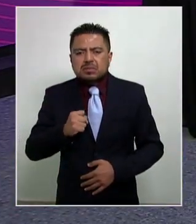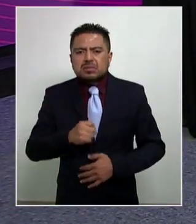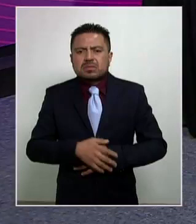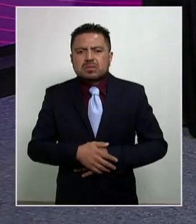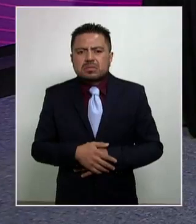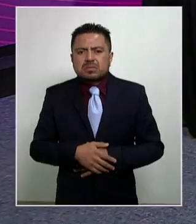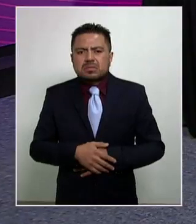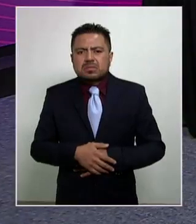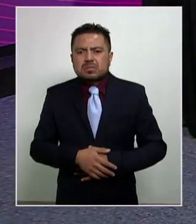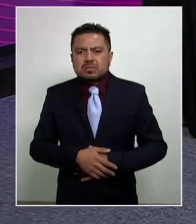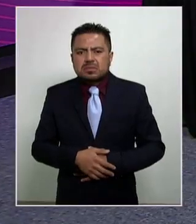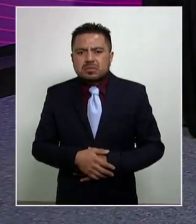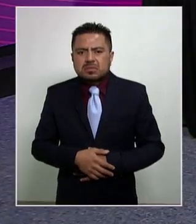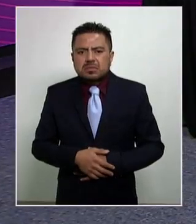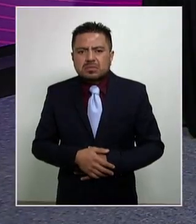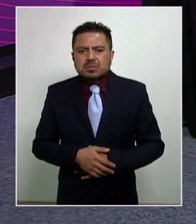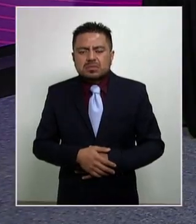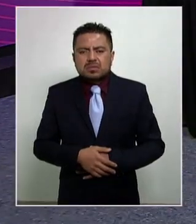¿cómo decirlo?,